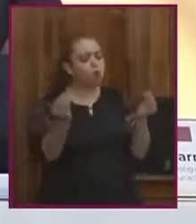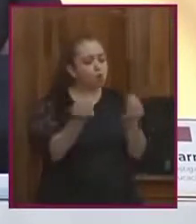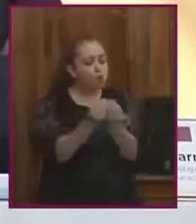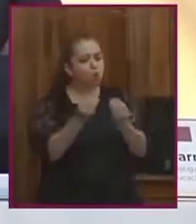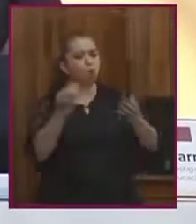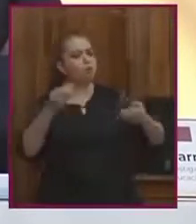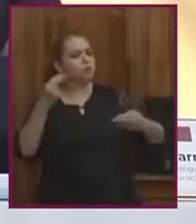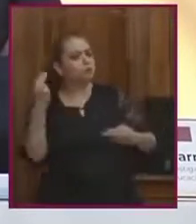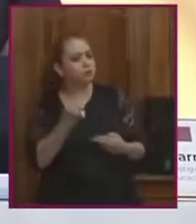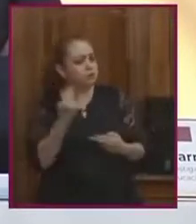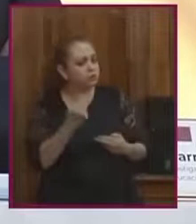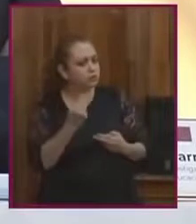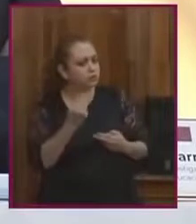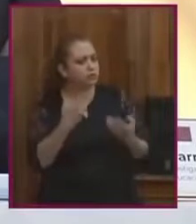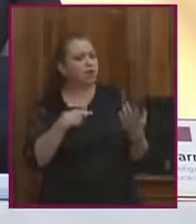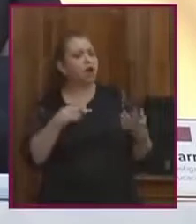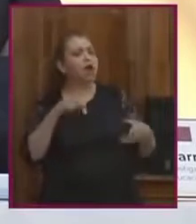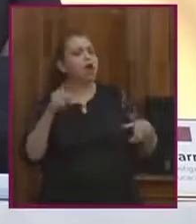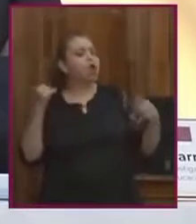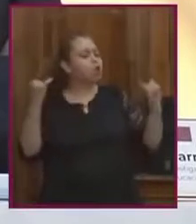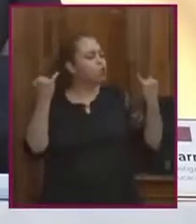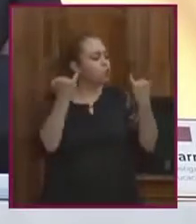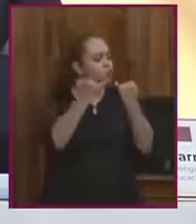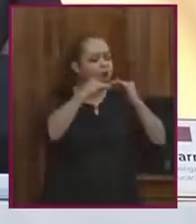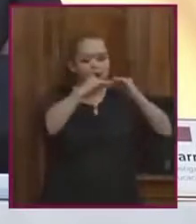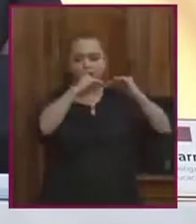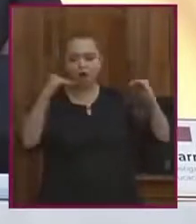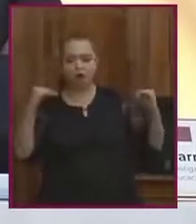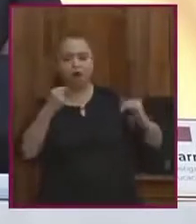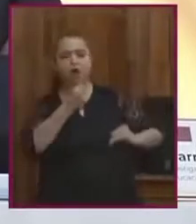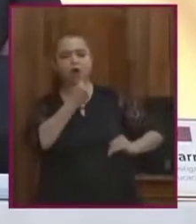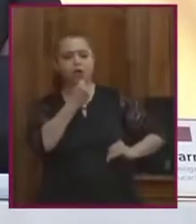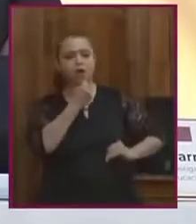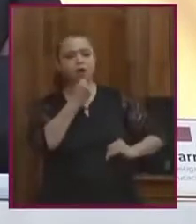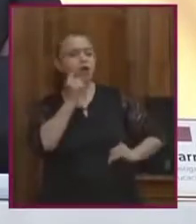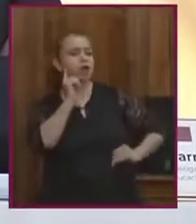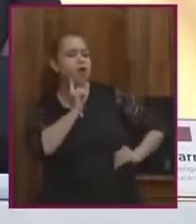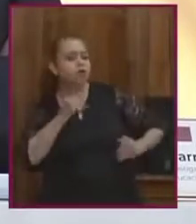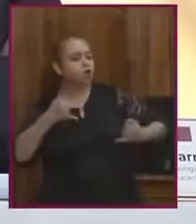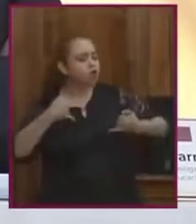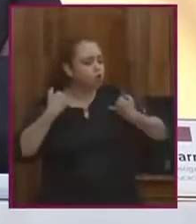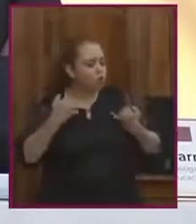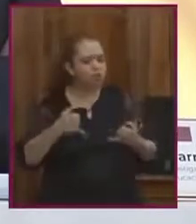necesariamente reclamar el lugar de iguales para los niños, las niñas, los jóvenes y los adolescentes,